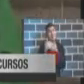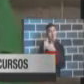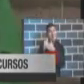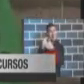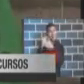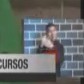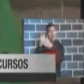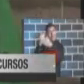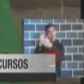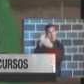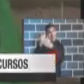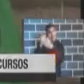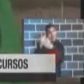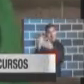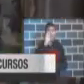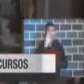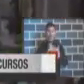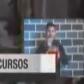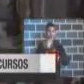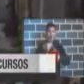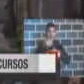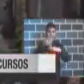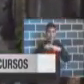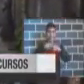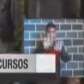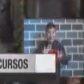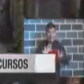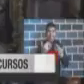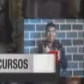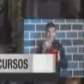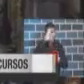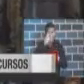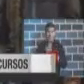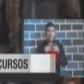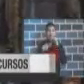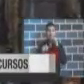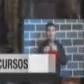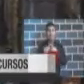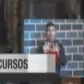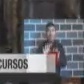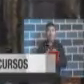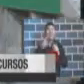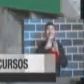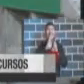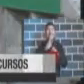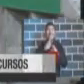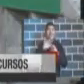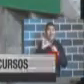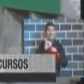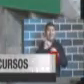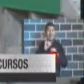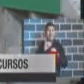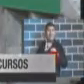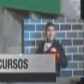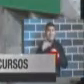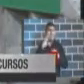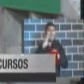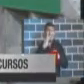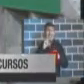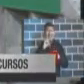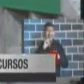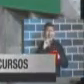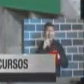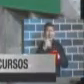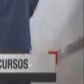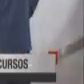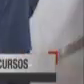la codicia. De esta manera, en la homilía celebrada este domingo, el obispo de Corocoro manifestó que de